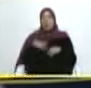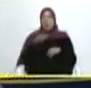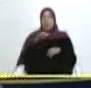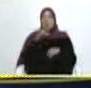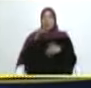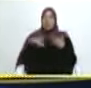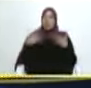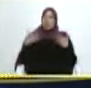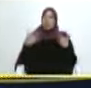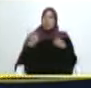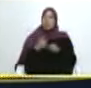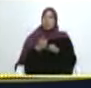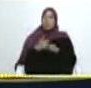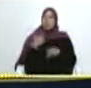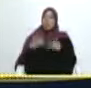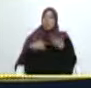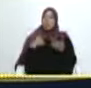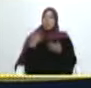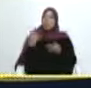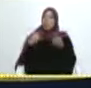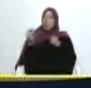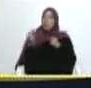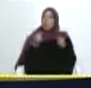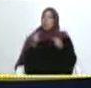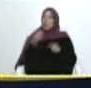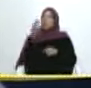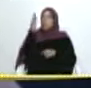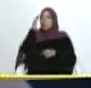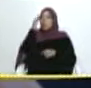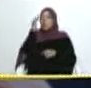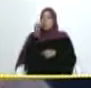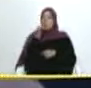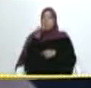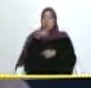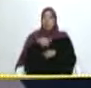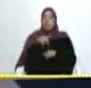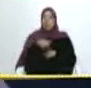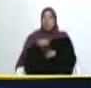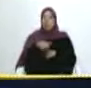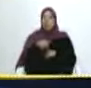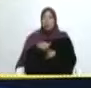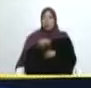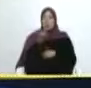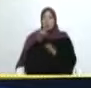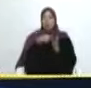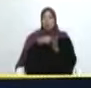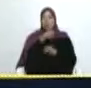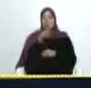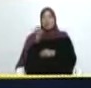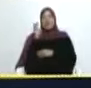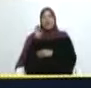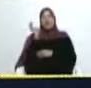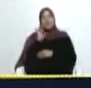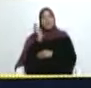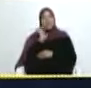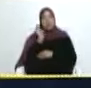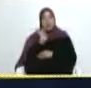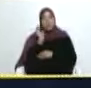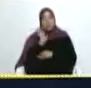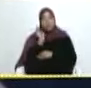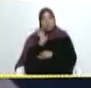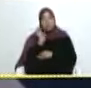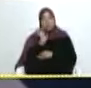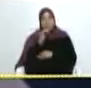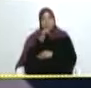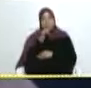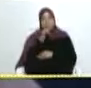muy contento de este debate de saberes que se ha hecho el día de hoy, de las miles y miles de asambleas que se ha hecho desde